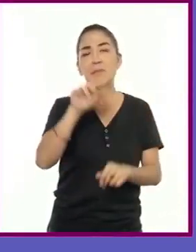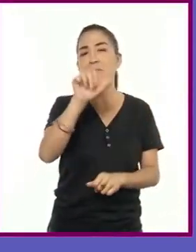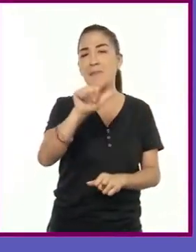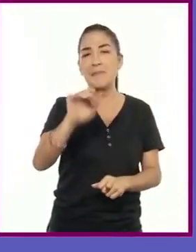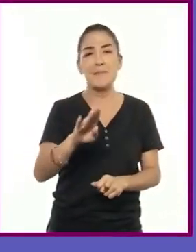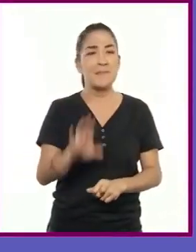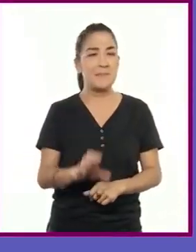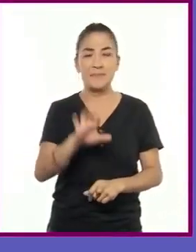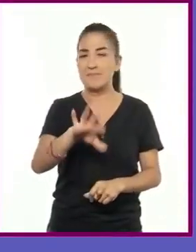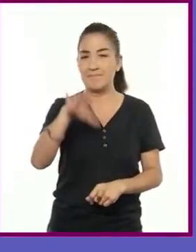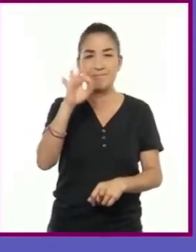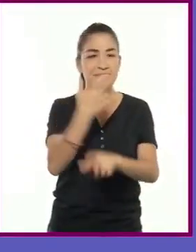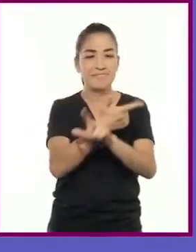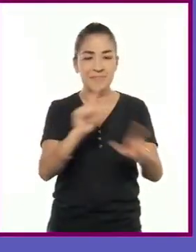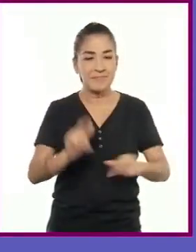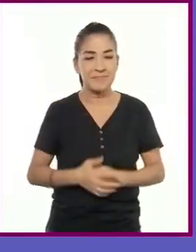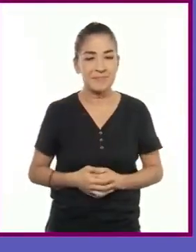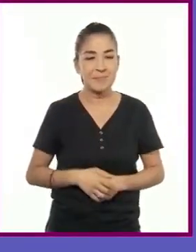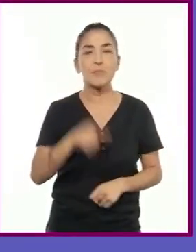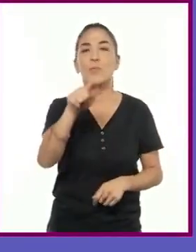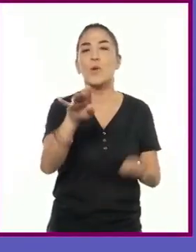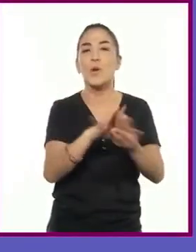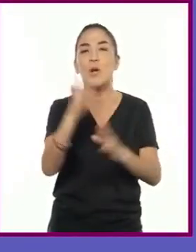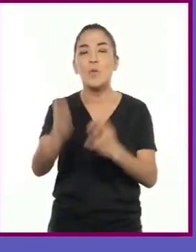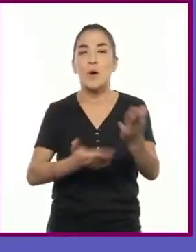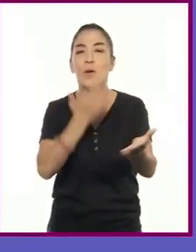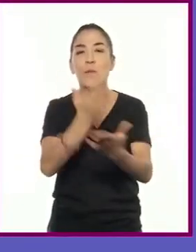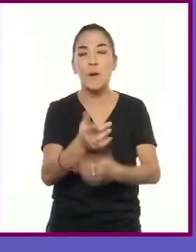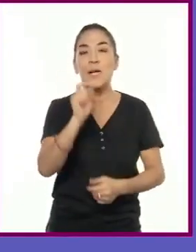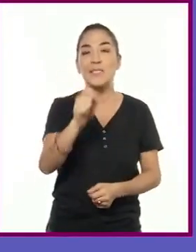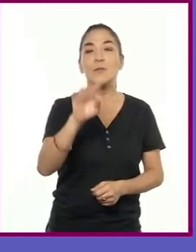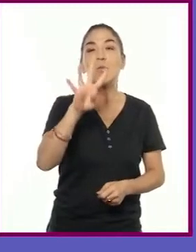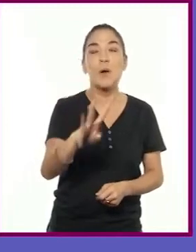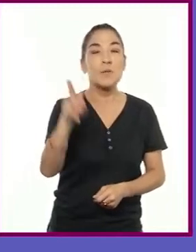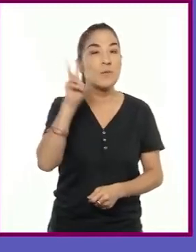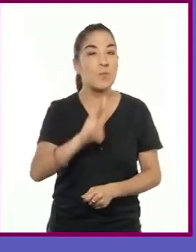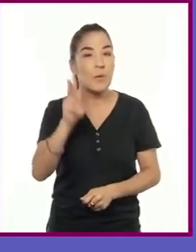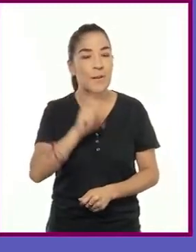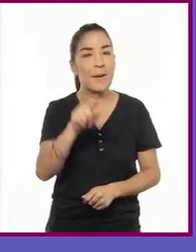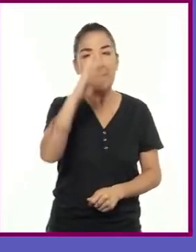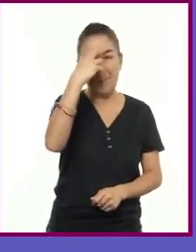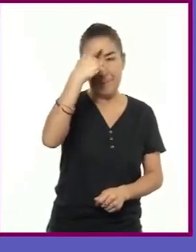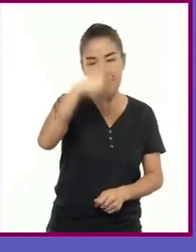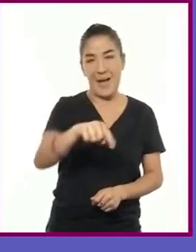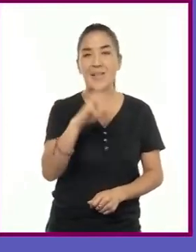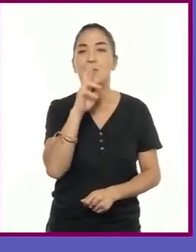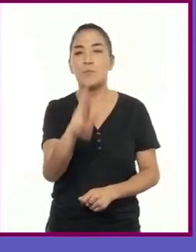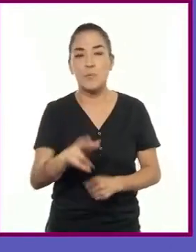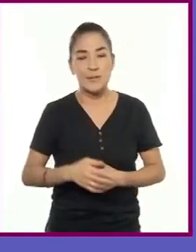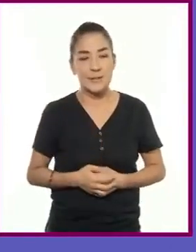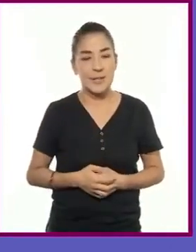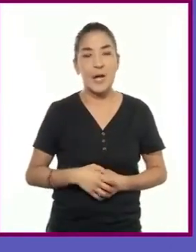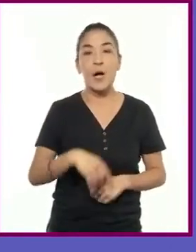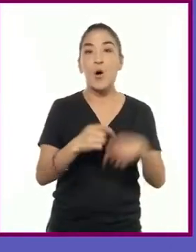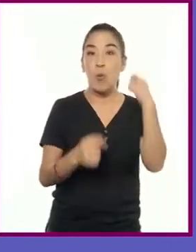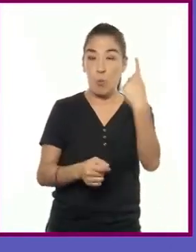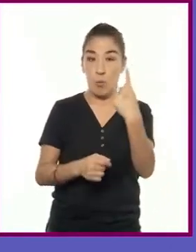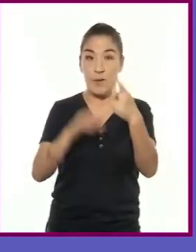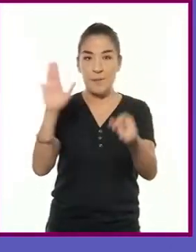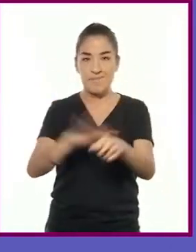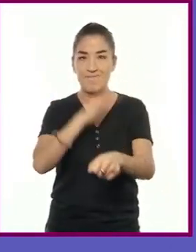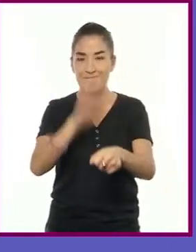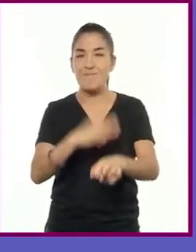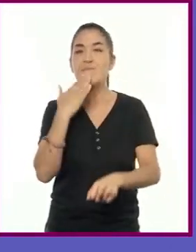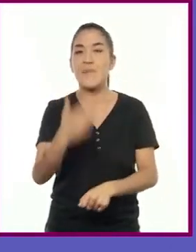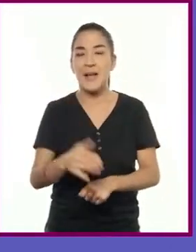Es decir, hay un planteamiento y 4 probabilidades de respuesta. Una es la correcta y las